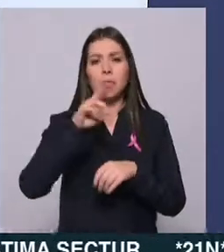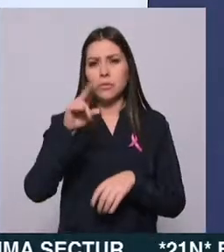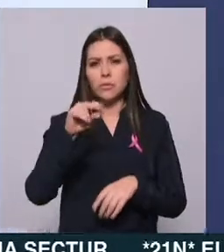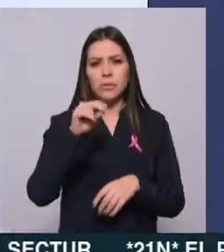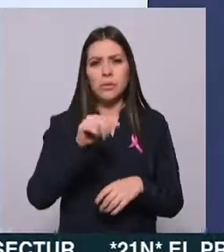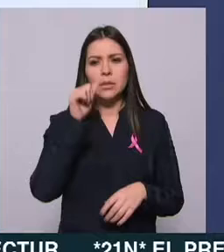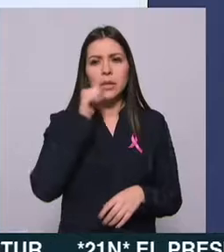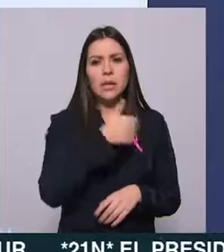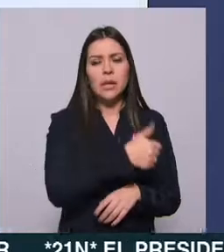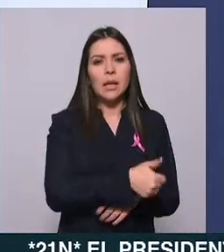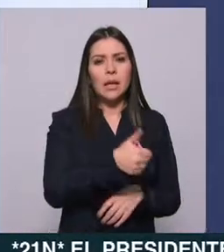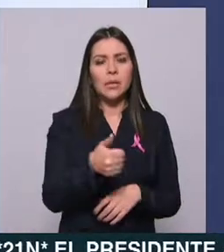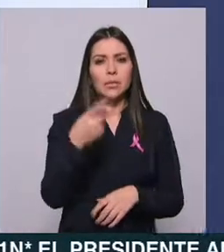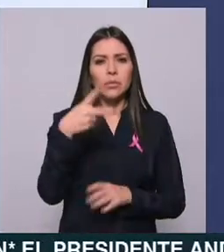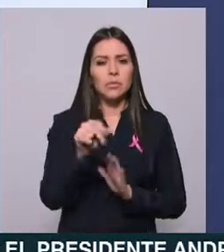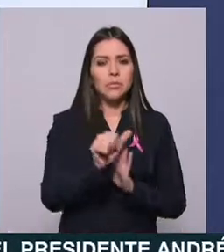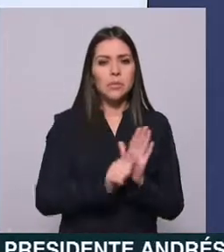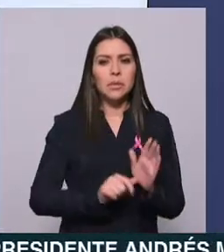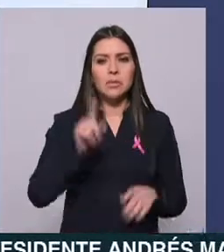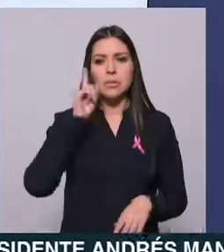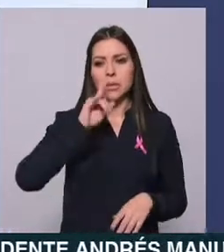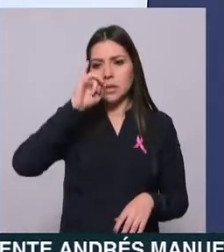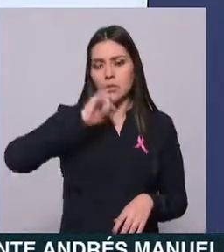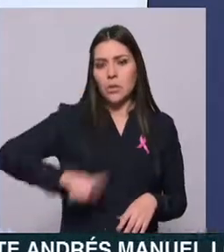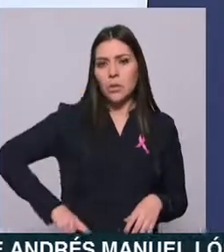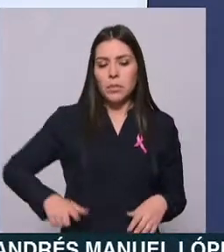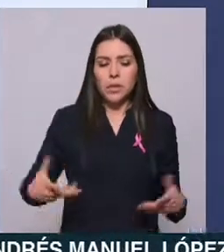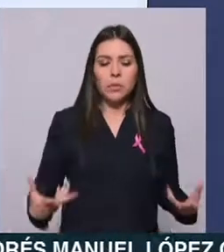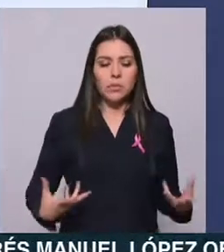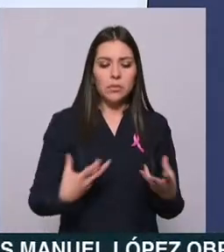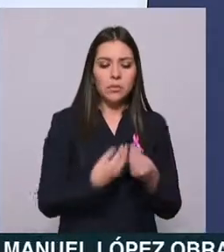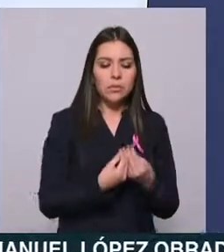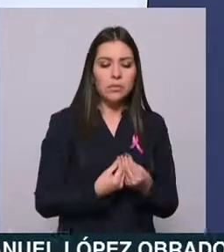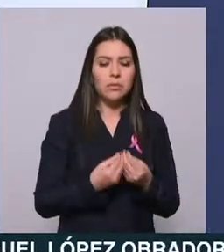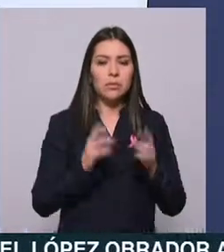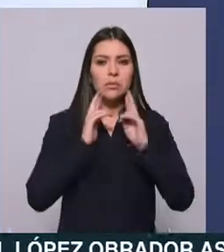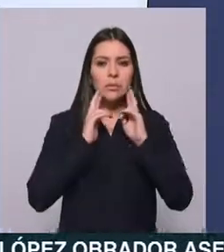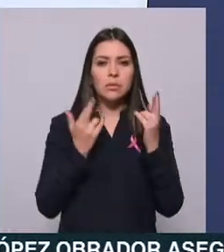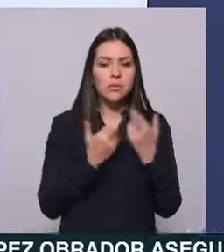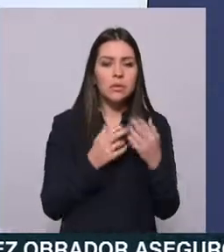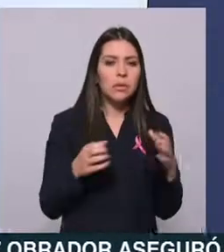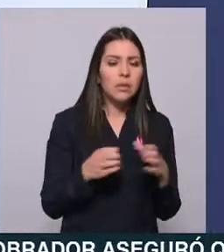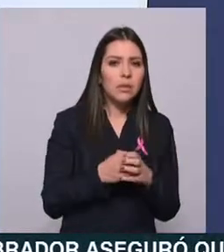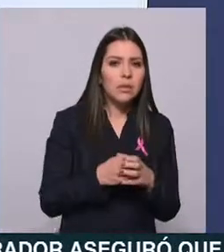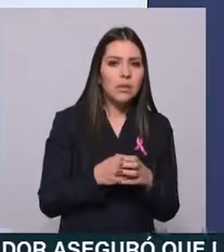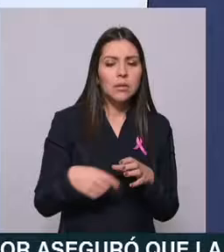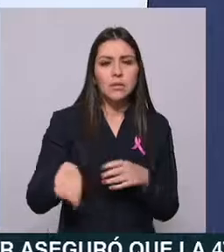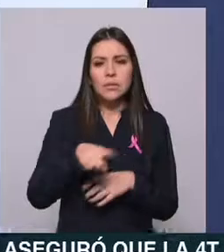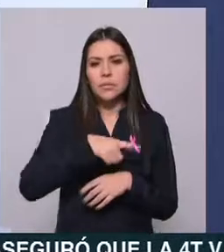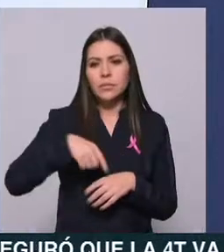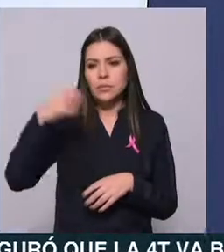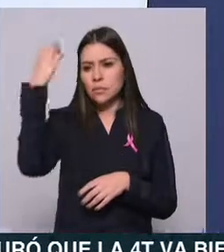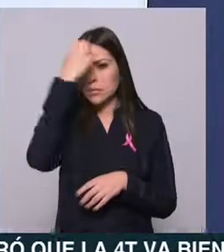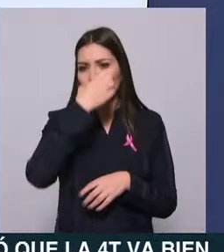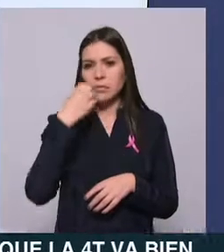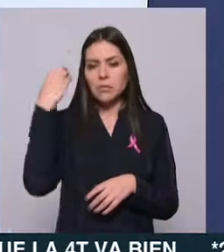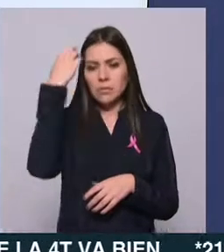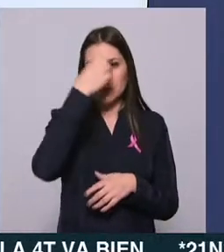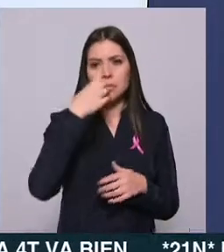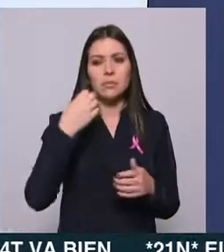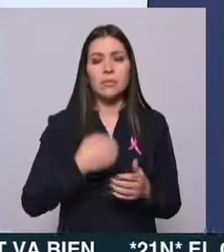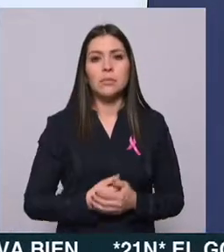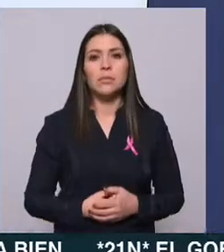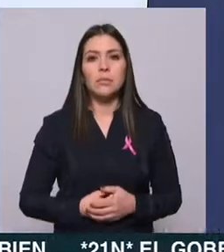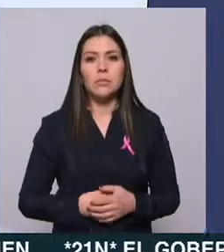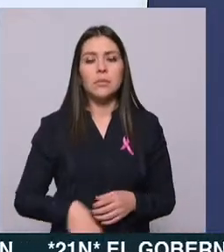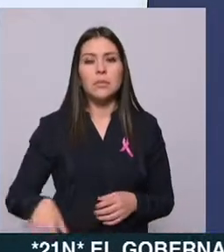cada bimestre nos reunimos con la jefa de gobierno, con el gobierno de la ciudad, en donde se hace una evaluación. Nos hace una evaluación y